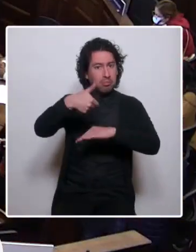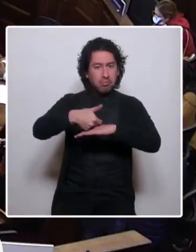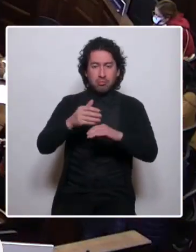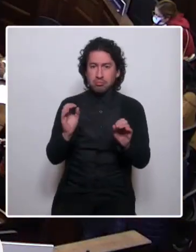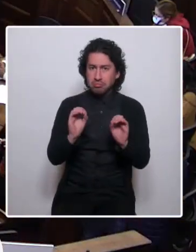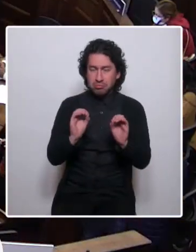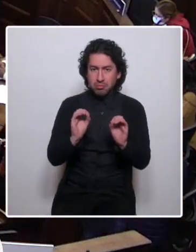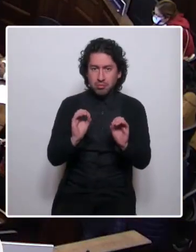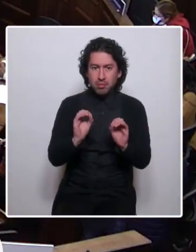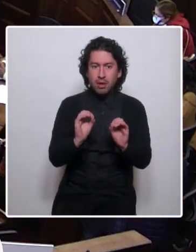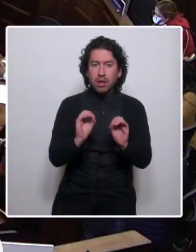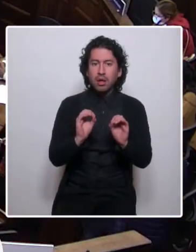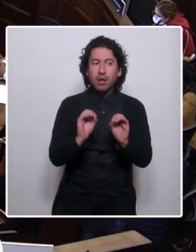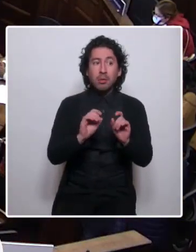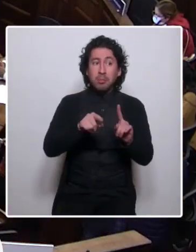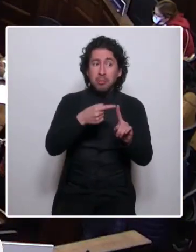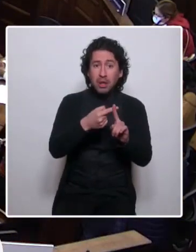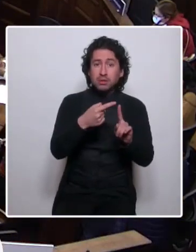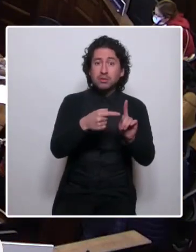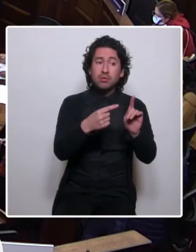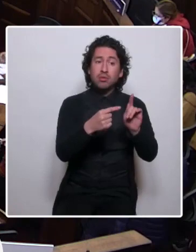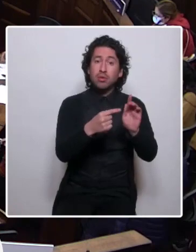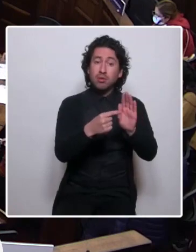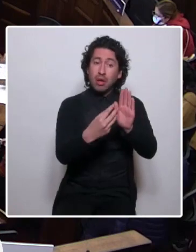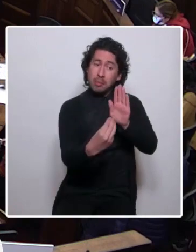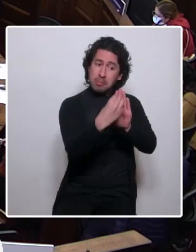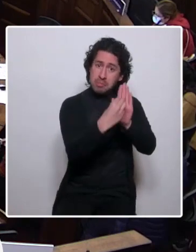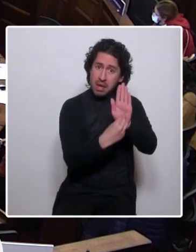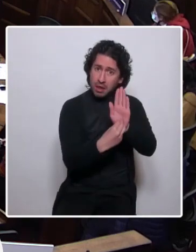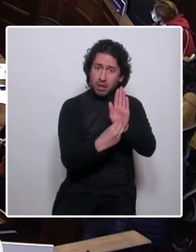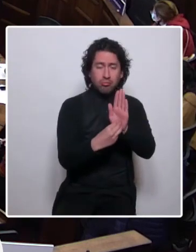Y las enmiendas fueron rechazadas.